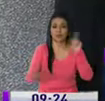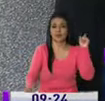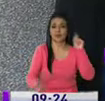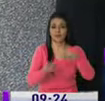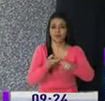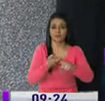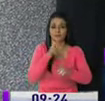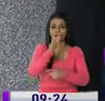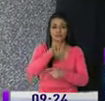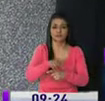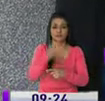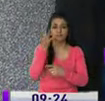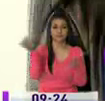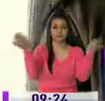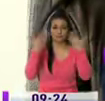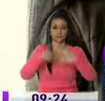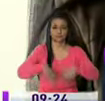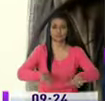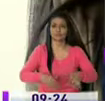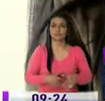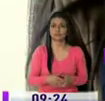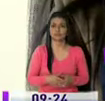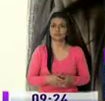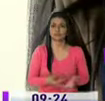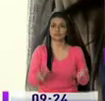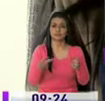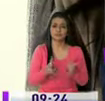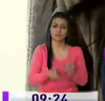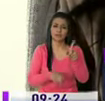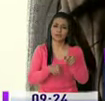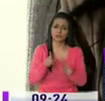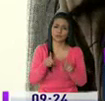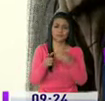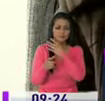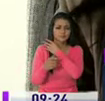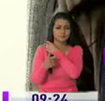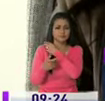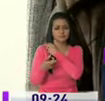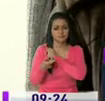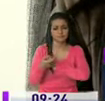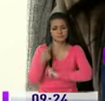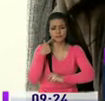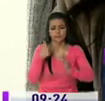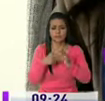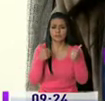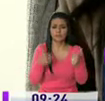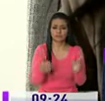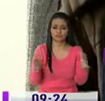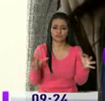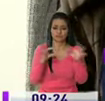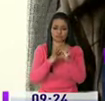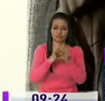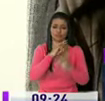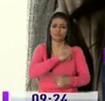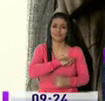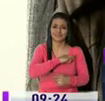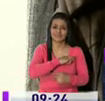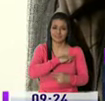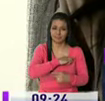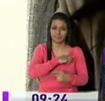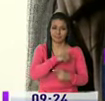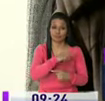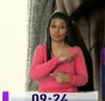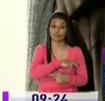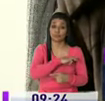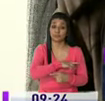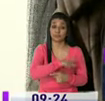finales del 2018. Además, teníamos algunas otras condiciones favorables, como la relación con los municipios. Los municipios de estos